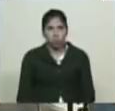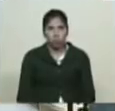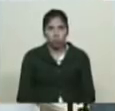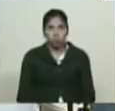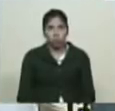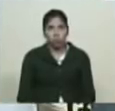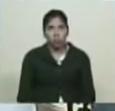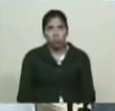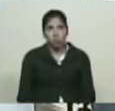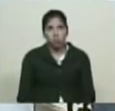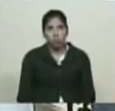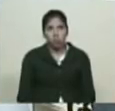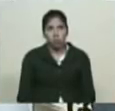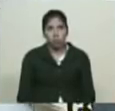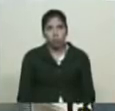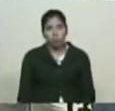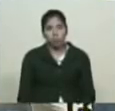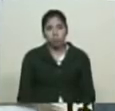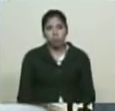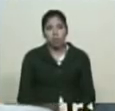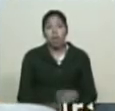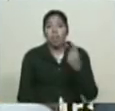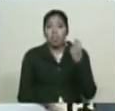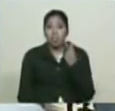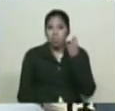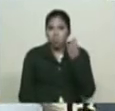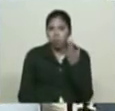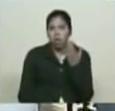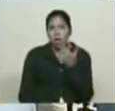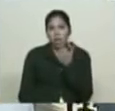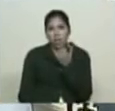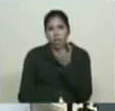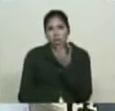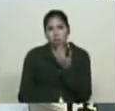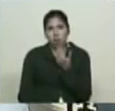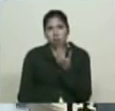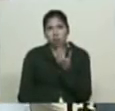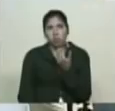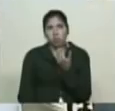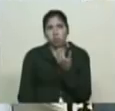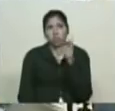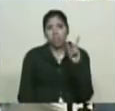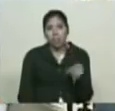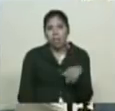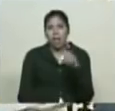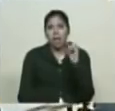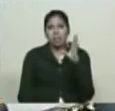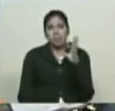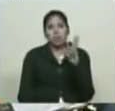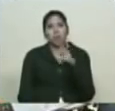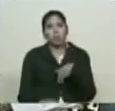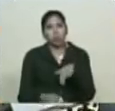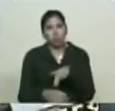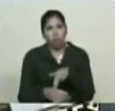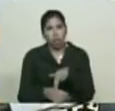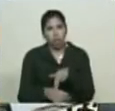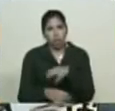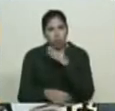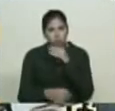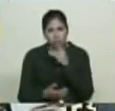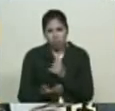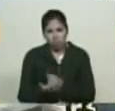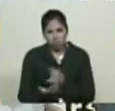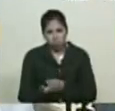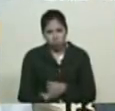concejales en los municipios, diputados de los consejos legislativos y diputados de la Asamblea Nacional si no se inscriben? ¿Cómo van a ser?